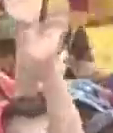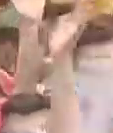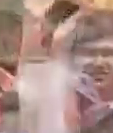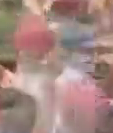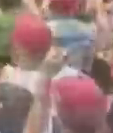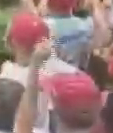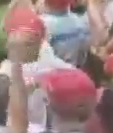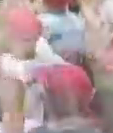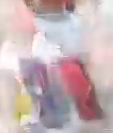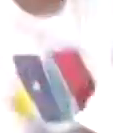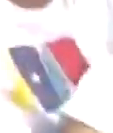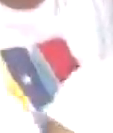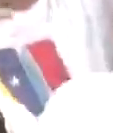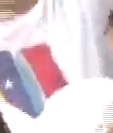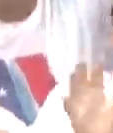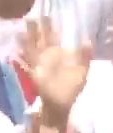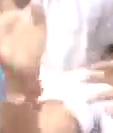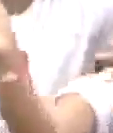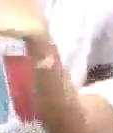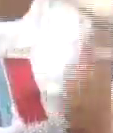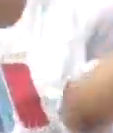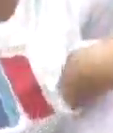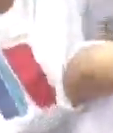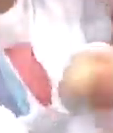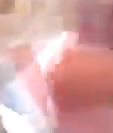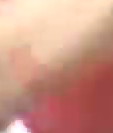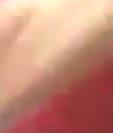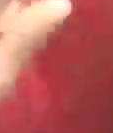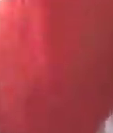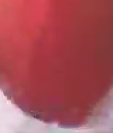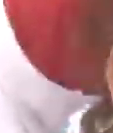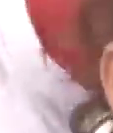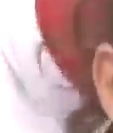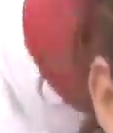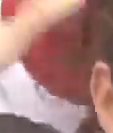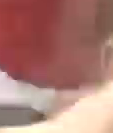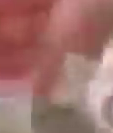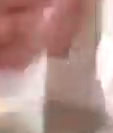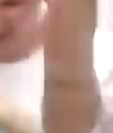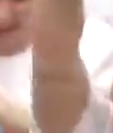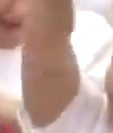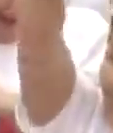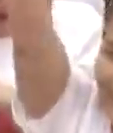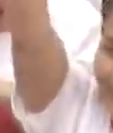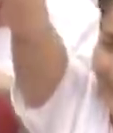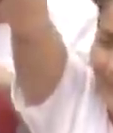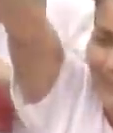parte de nicolás maduro ha completado su visita por todos los estados del país con esto devolvemos el paso a los estudios